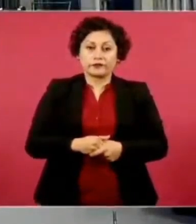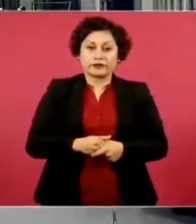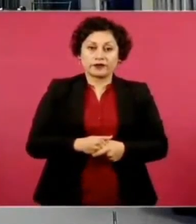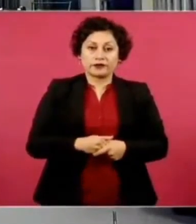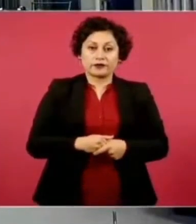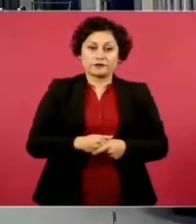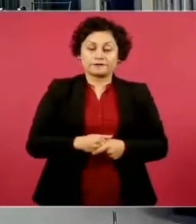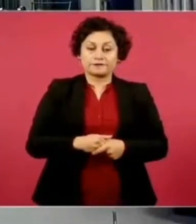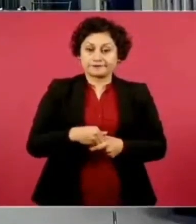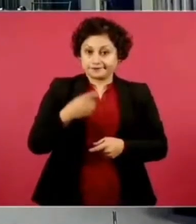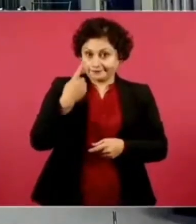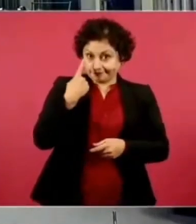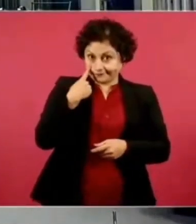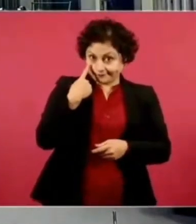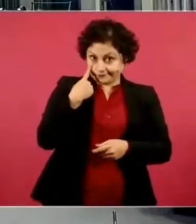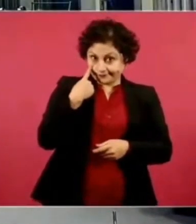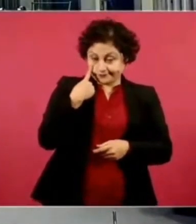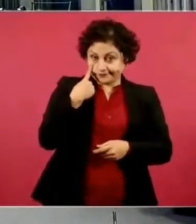Fíjense,